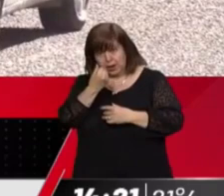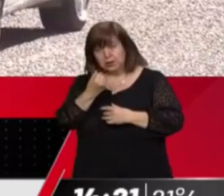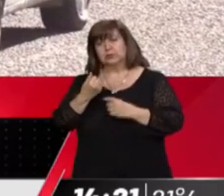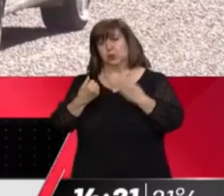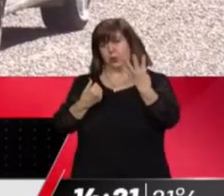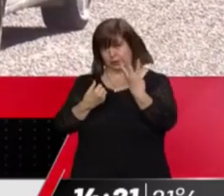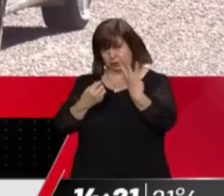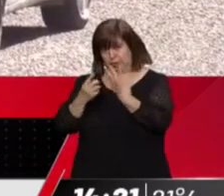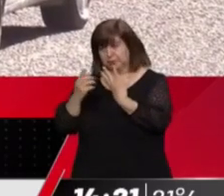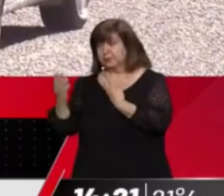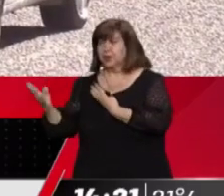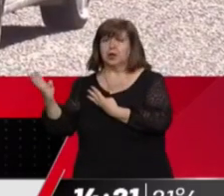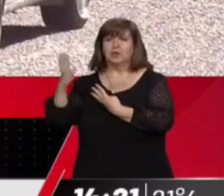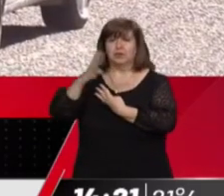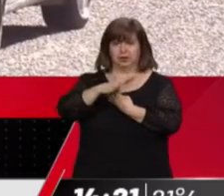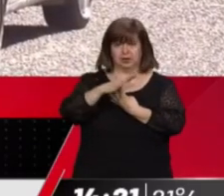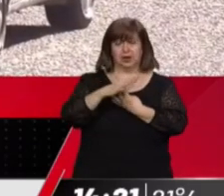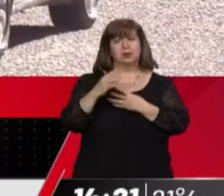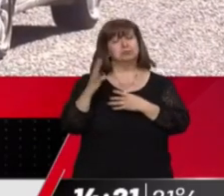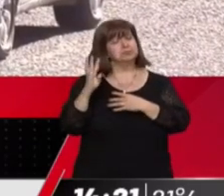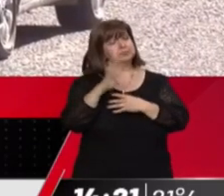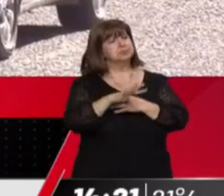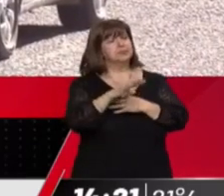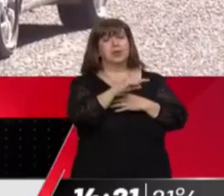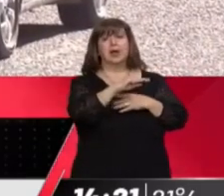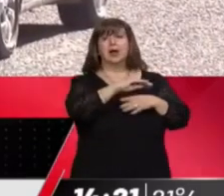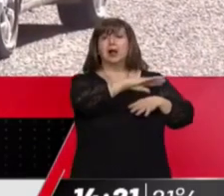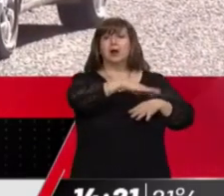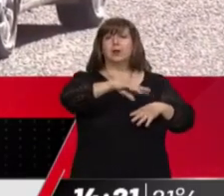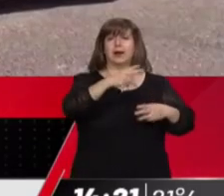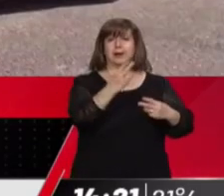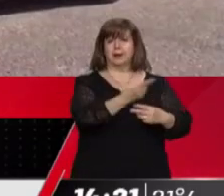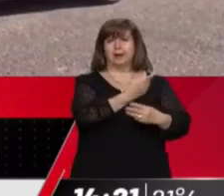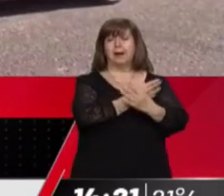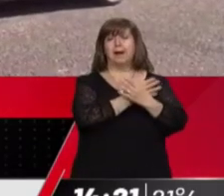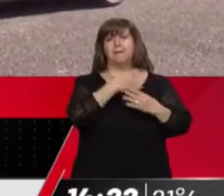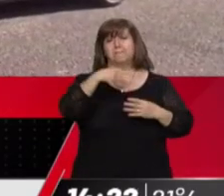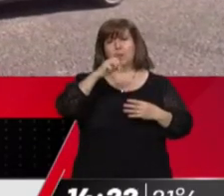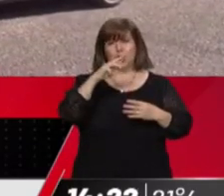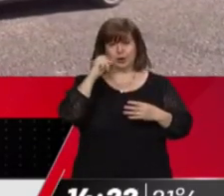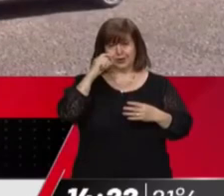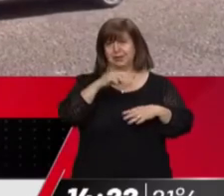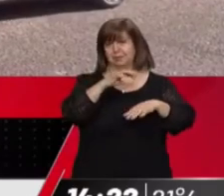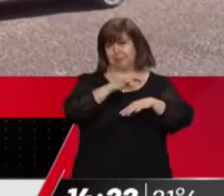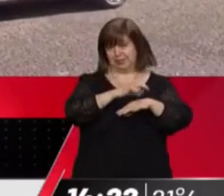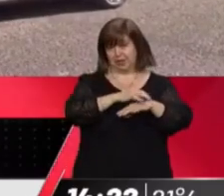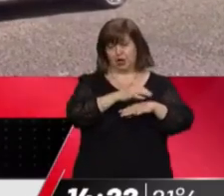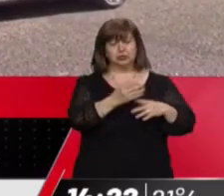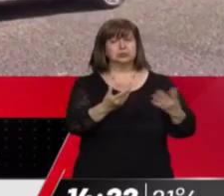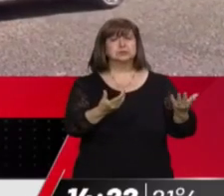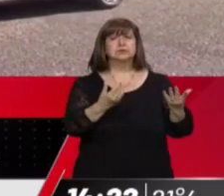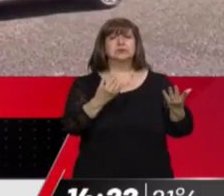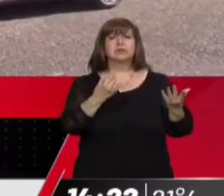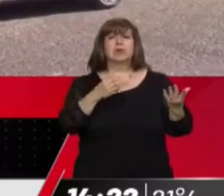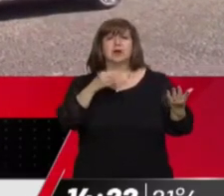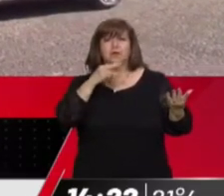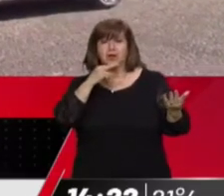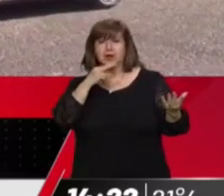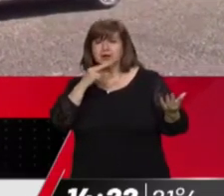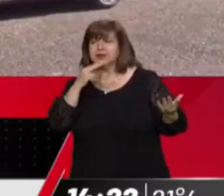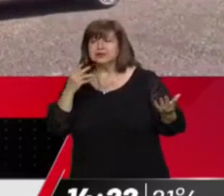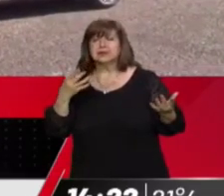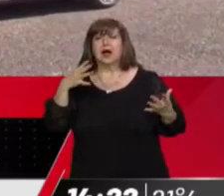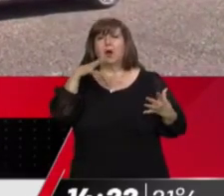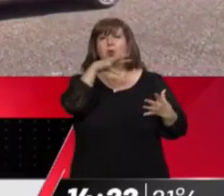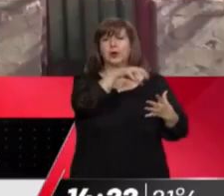judicial luego del escándalo que ustedes saben hubo en ese lugar, porque cuando el viernes la empresa funeraria fue a retirar